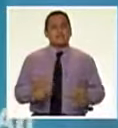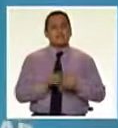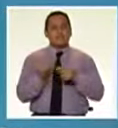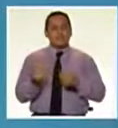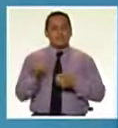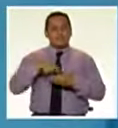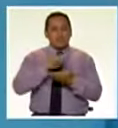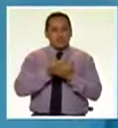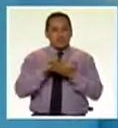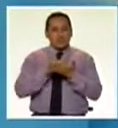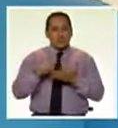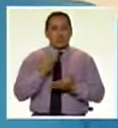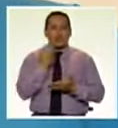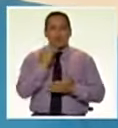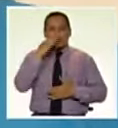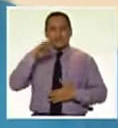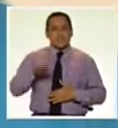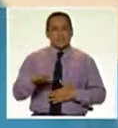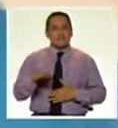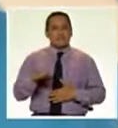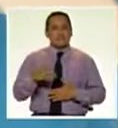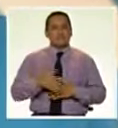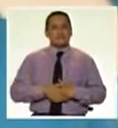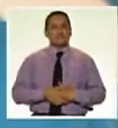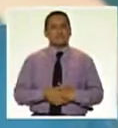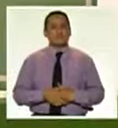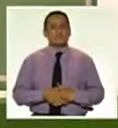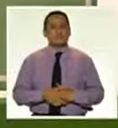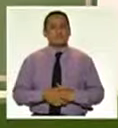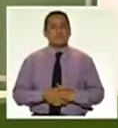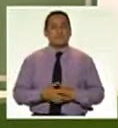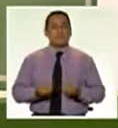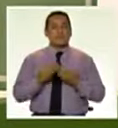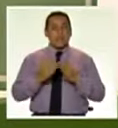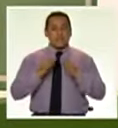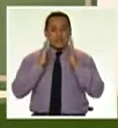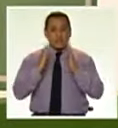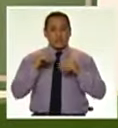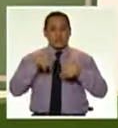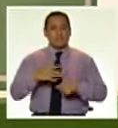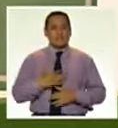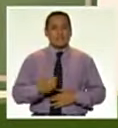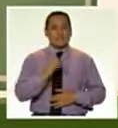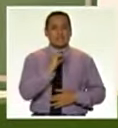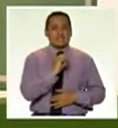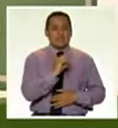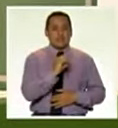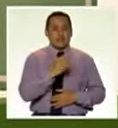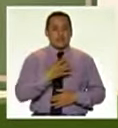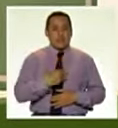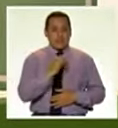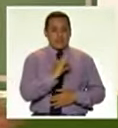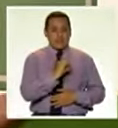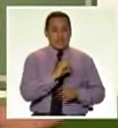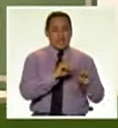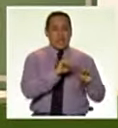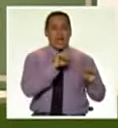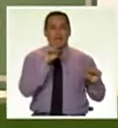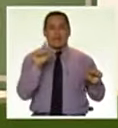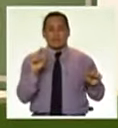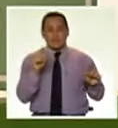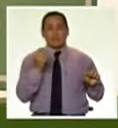inscritos esos chicos, niños? Las atenciones es desde cero años, hasta